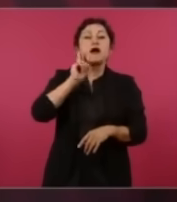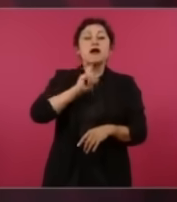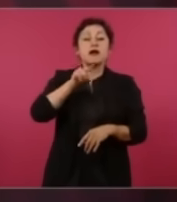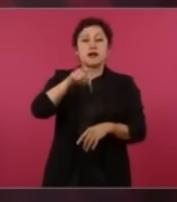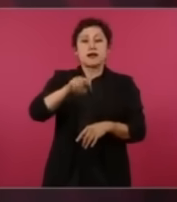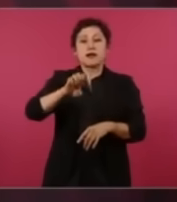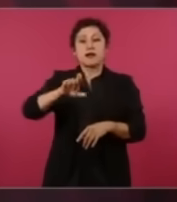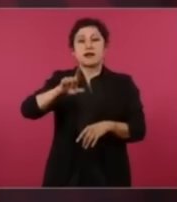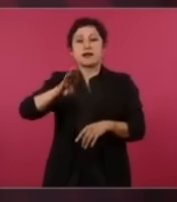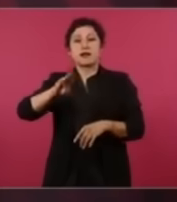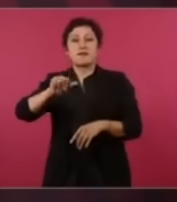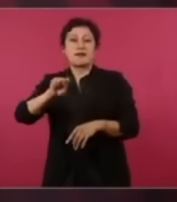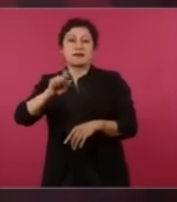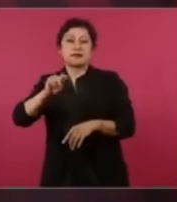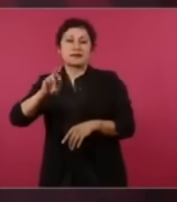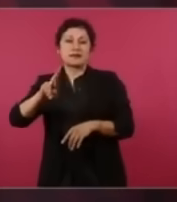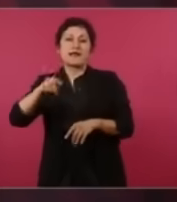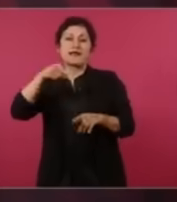dirigente del PRI.